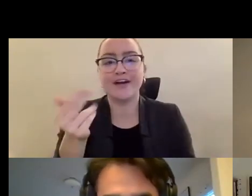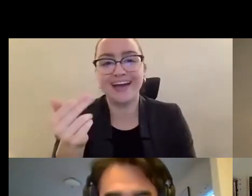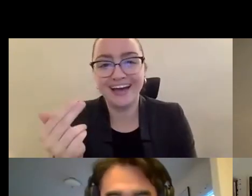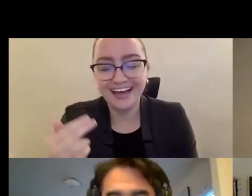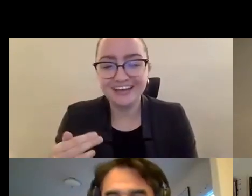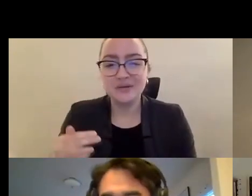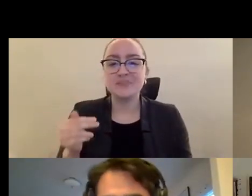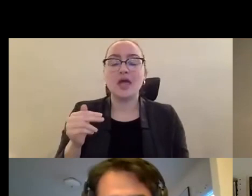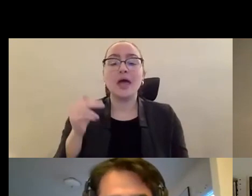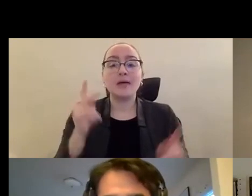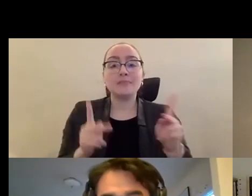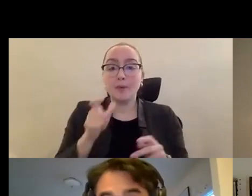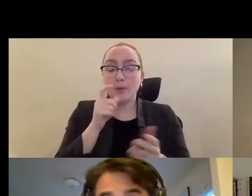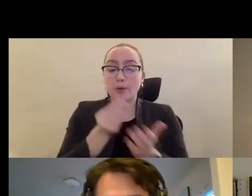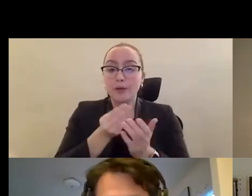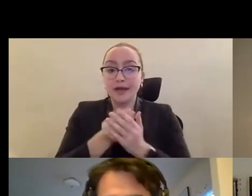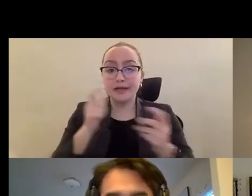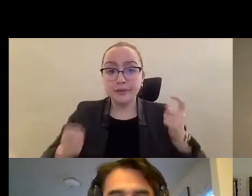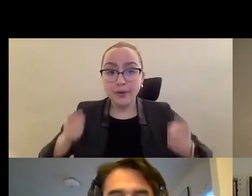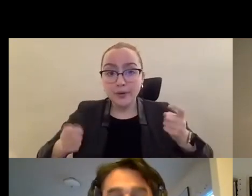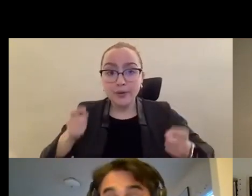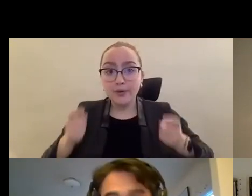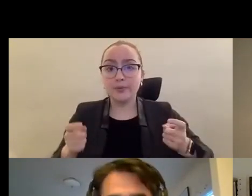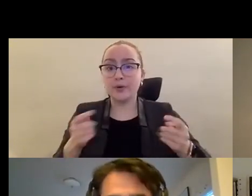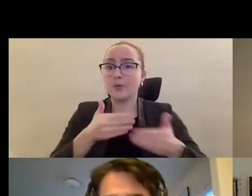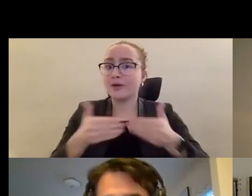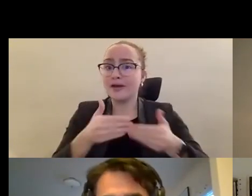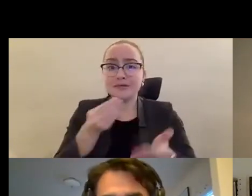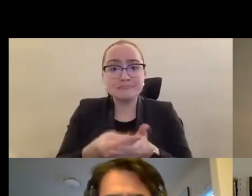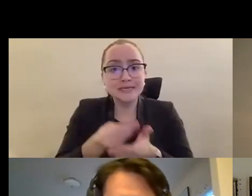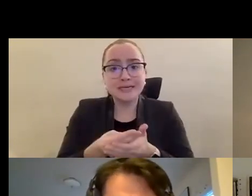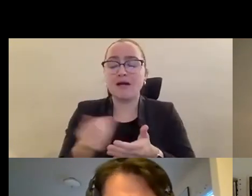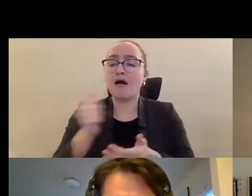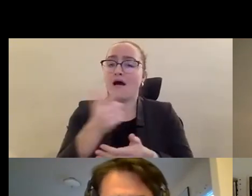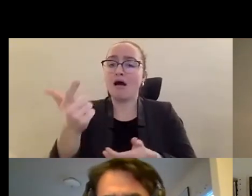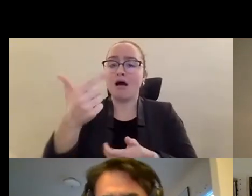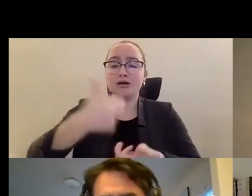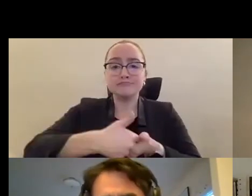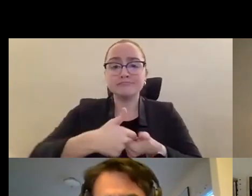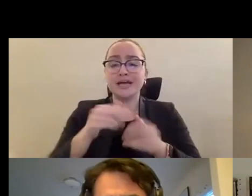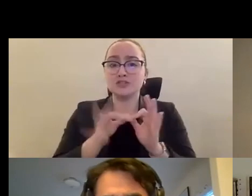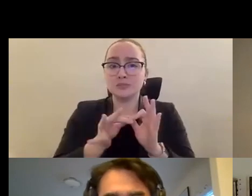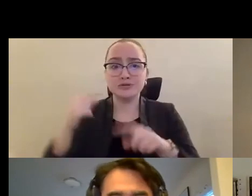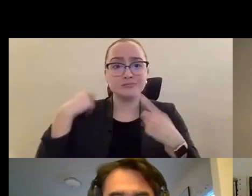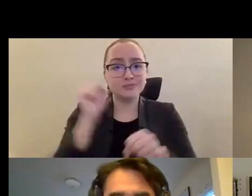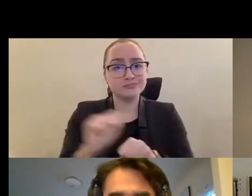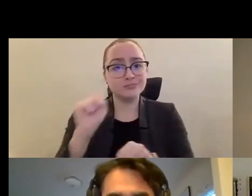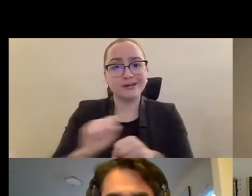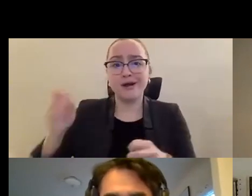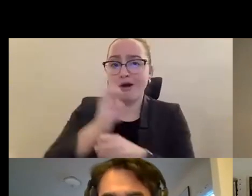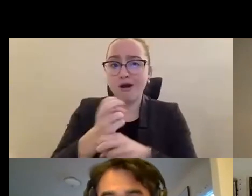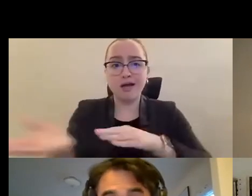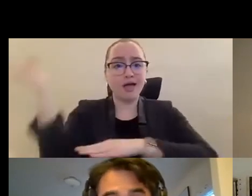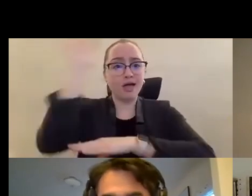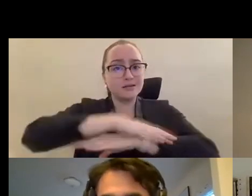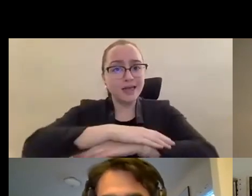que hablaron hoy, y quiero ayudar a todas las personas quienes nos dieron fondos para hacer que este evento sea posible,